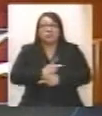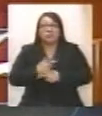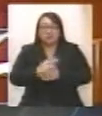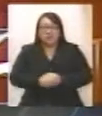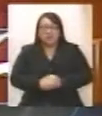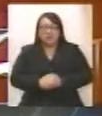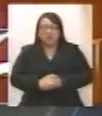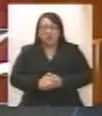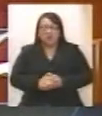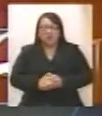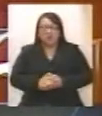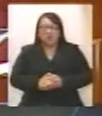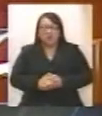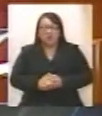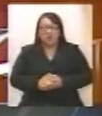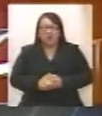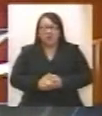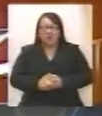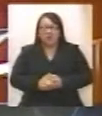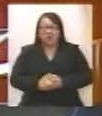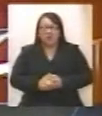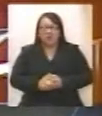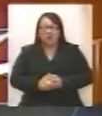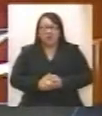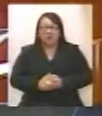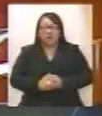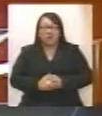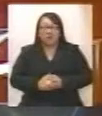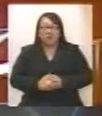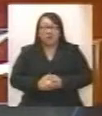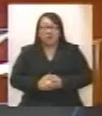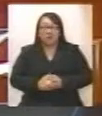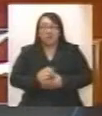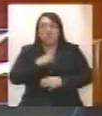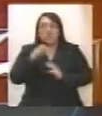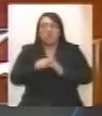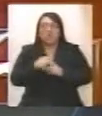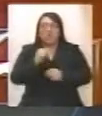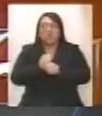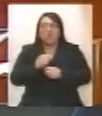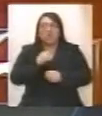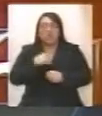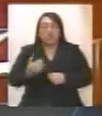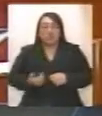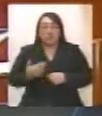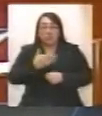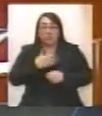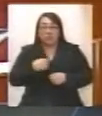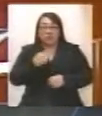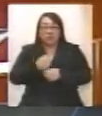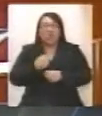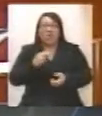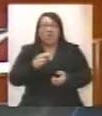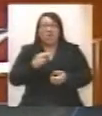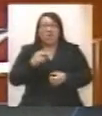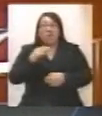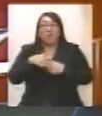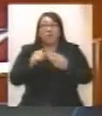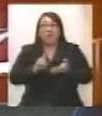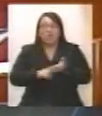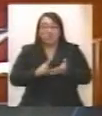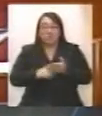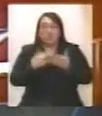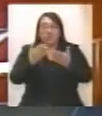seguridad. Este proyecto de ampliación del mecanismo de obras, señora presidenta, de obras por impuesto,